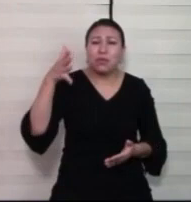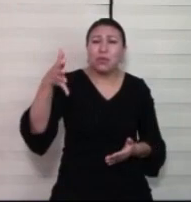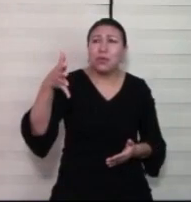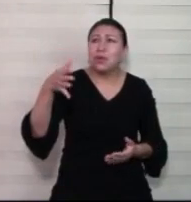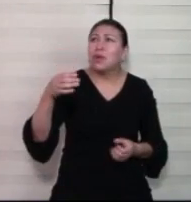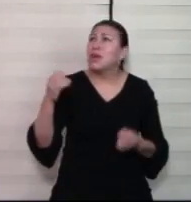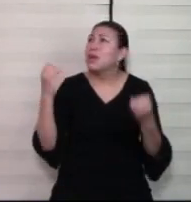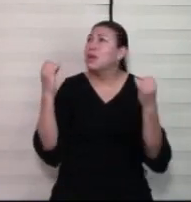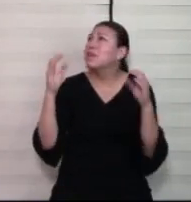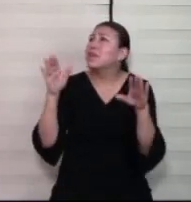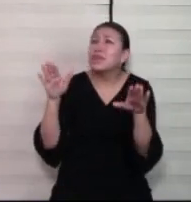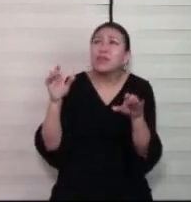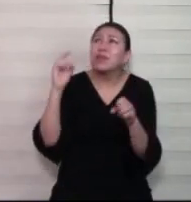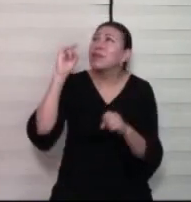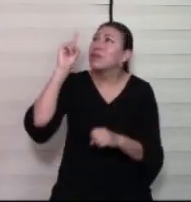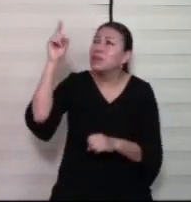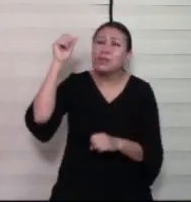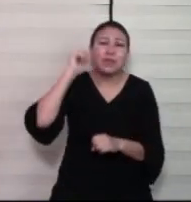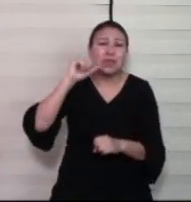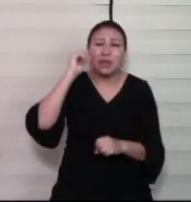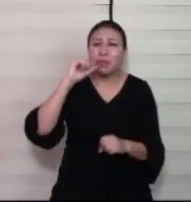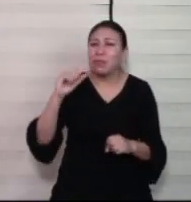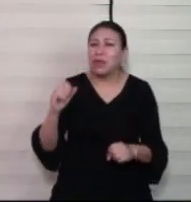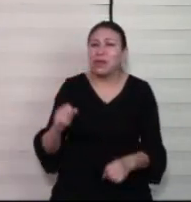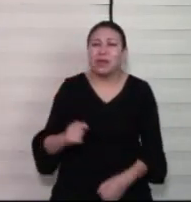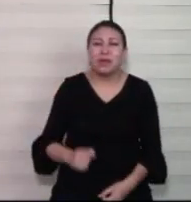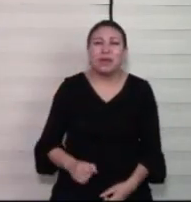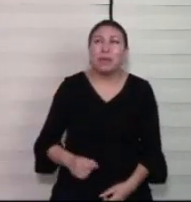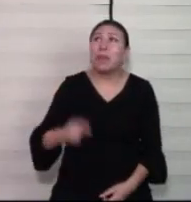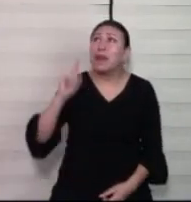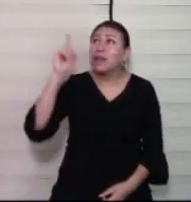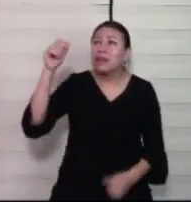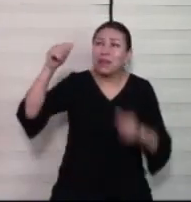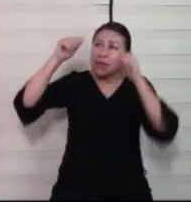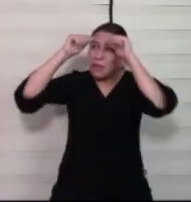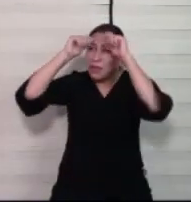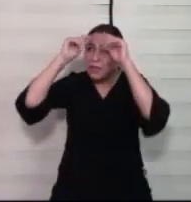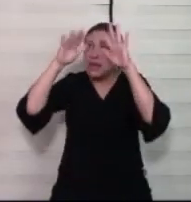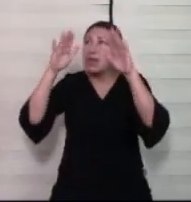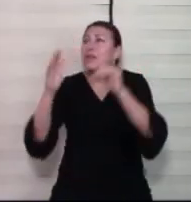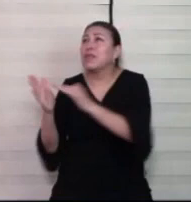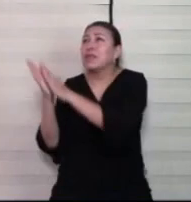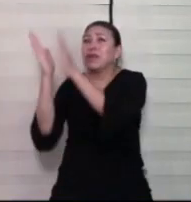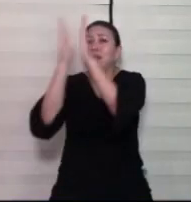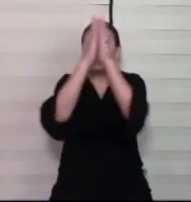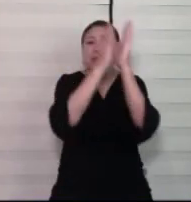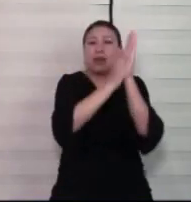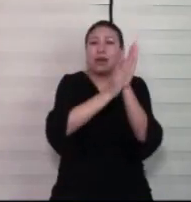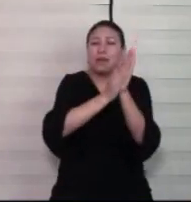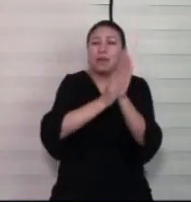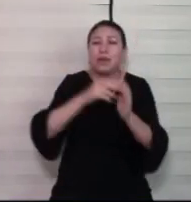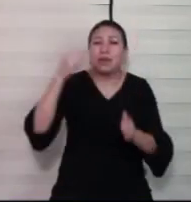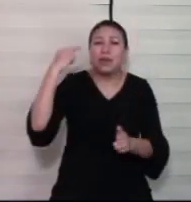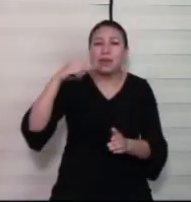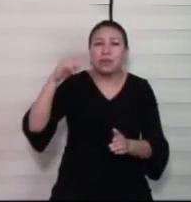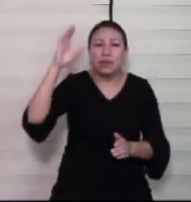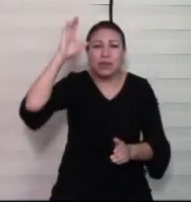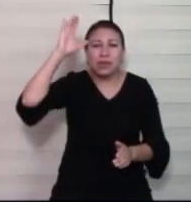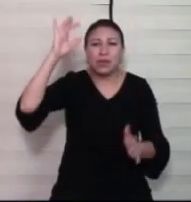hacer hoy y lo harás mañana. Te alabo y te bendigo. en el nombre de Cristo